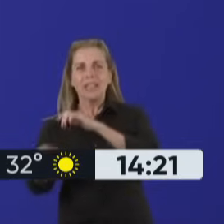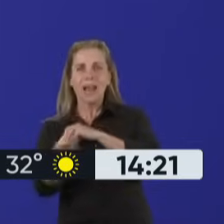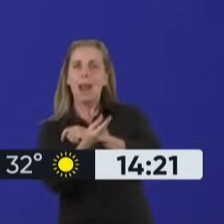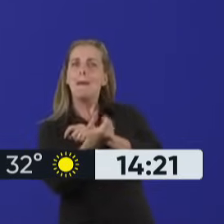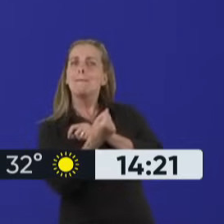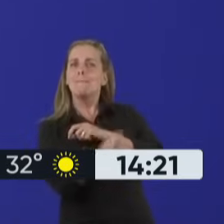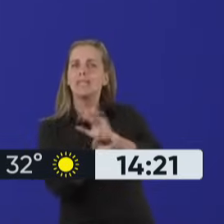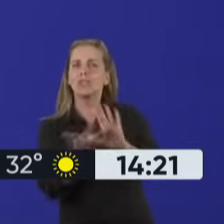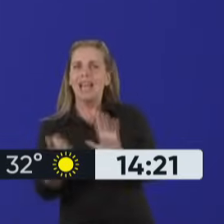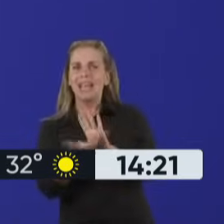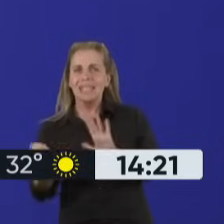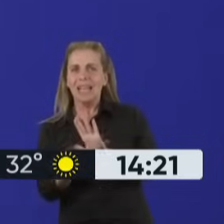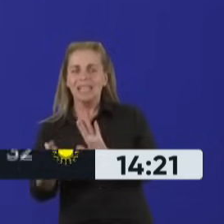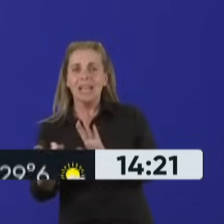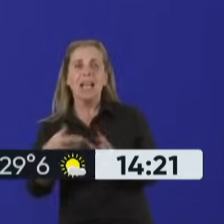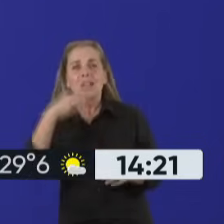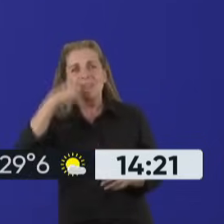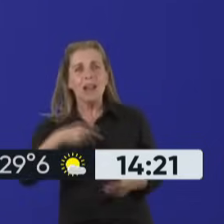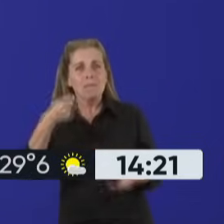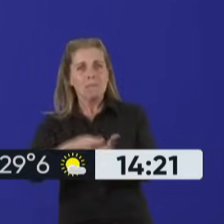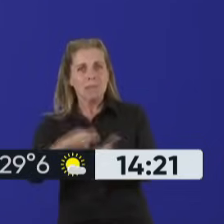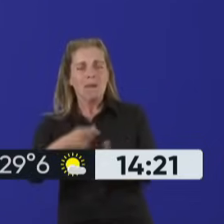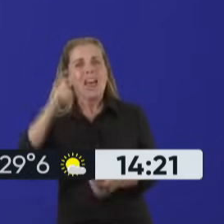terminó pagando 10 puntos del PBI.